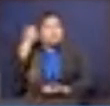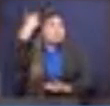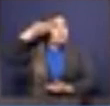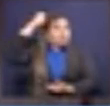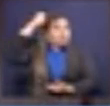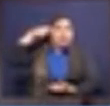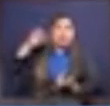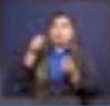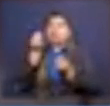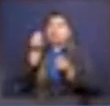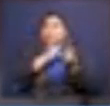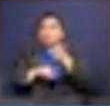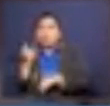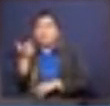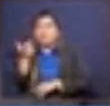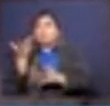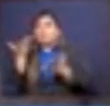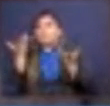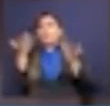será gradual,